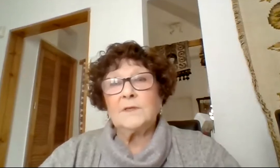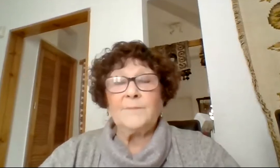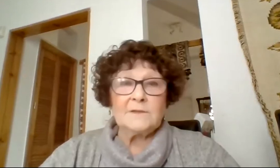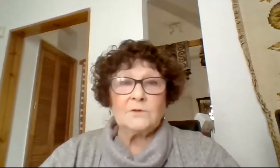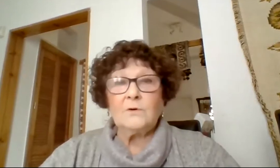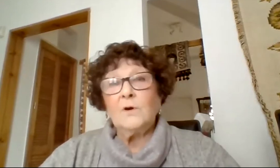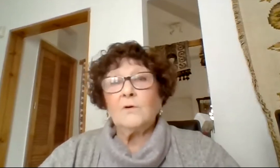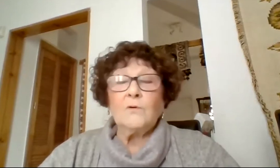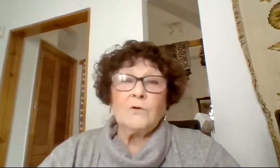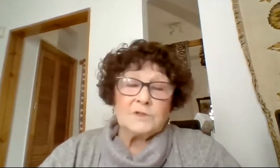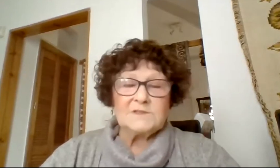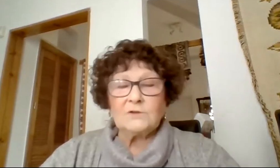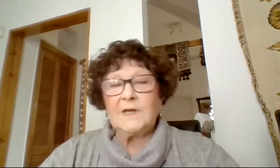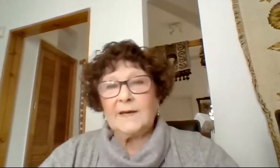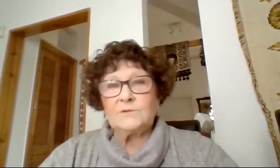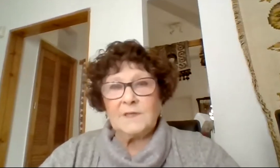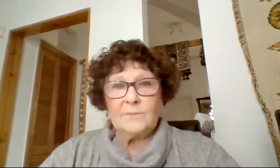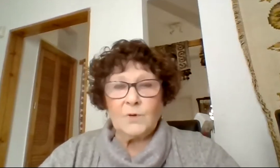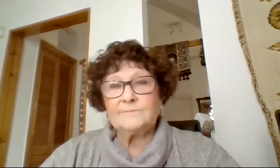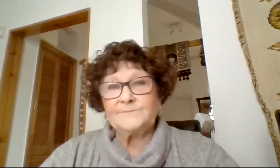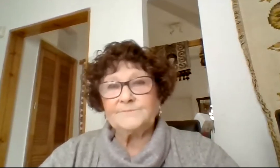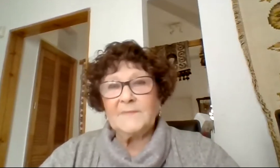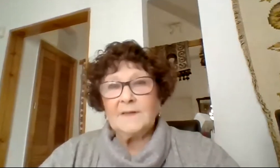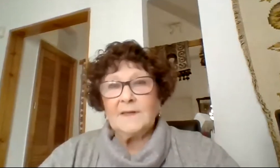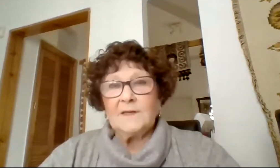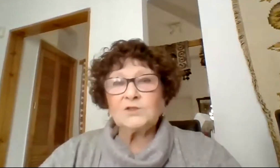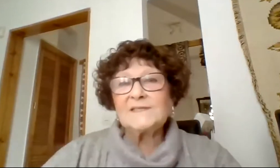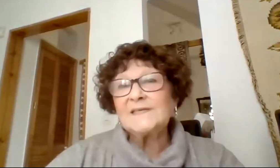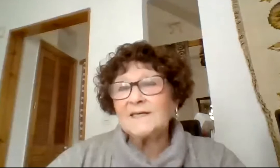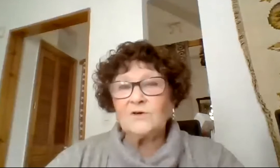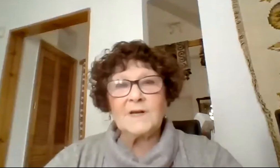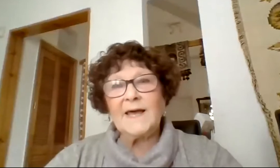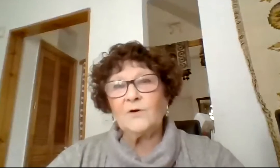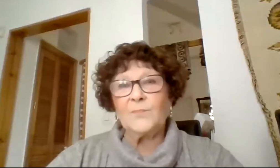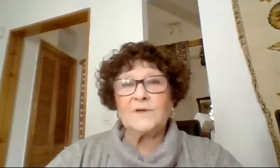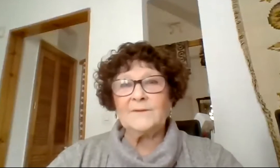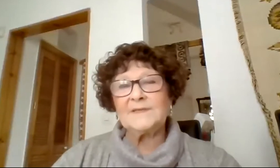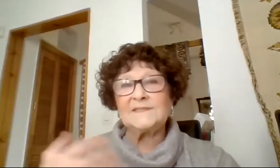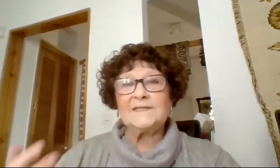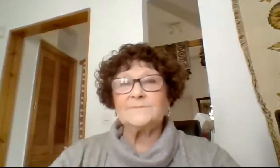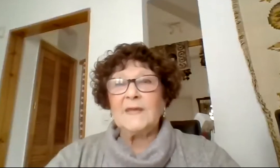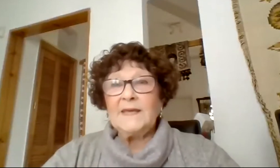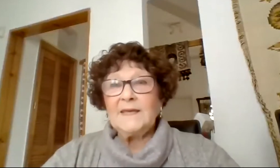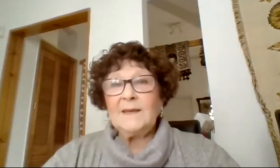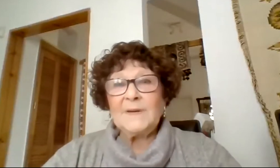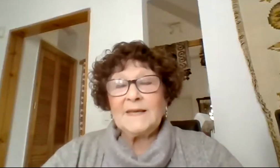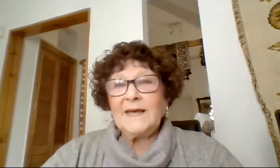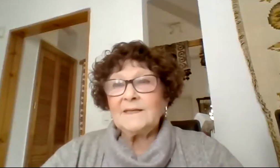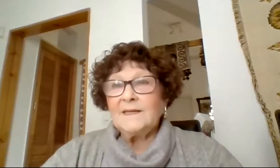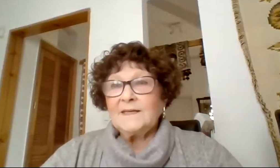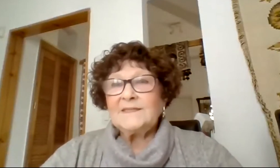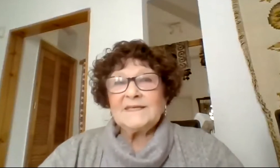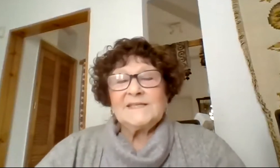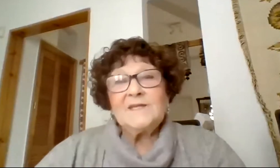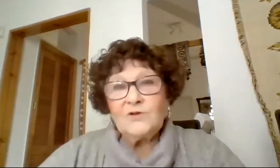con espectro o condición del autismo. No sé si quedó claro, porque a veces